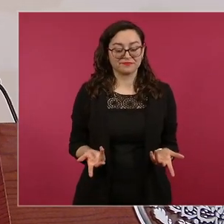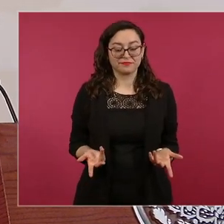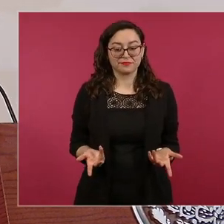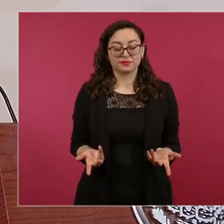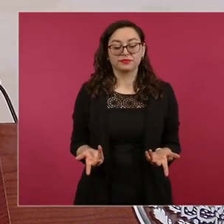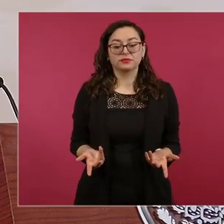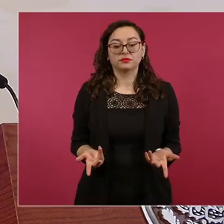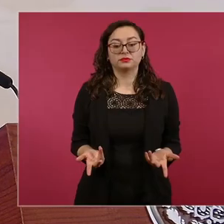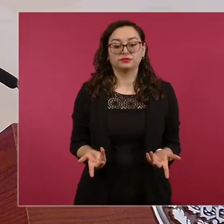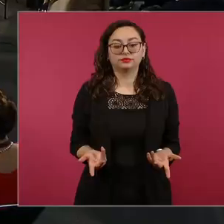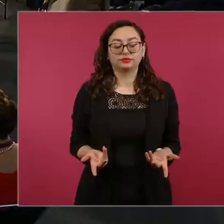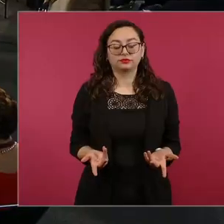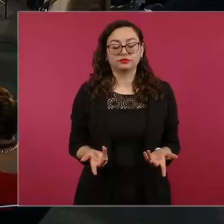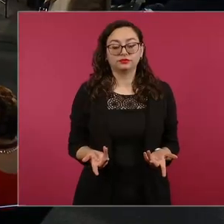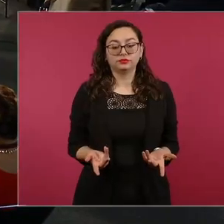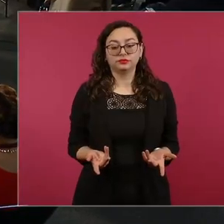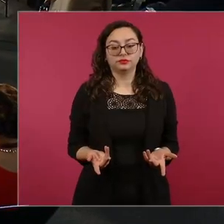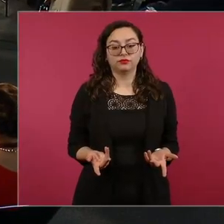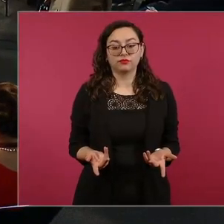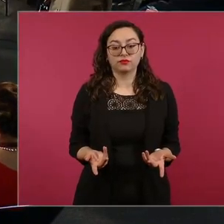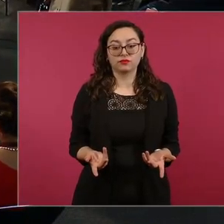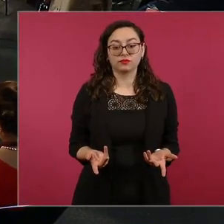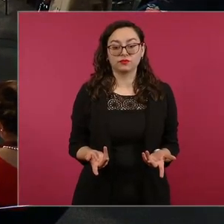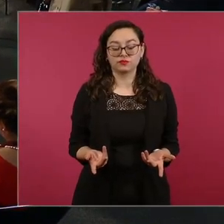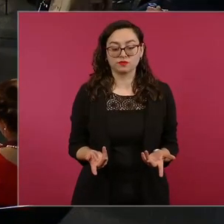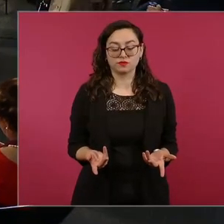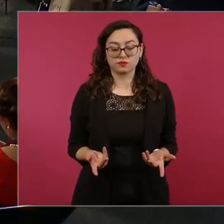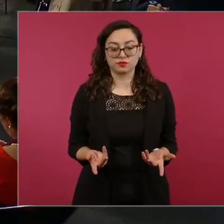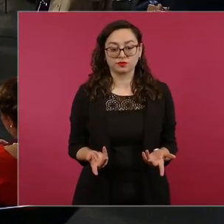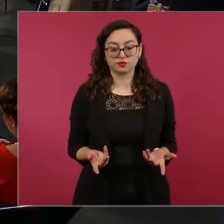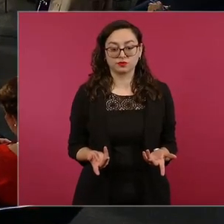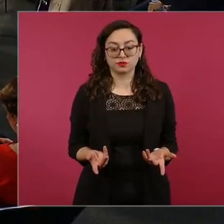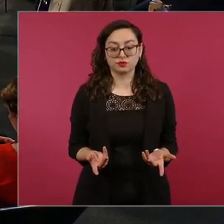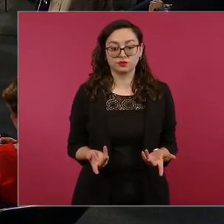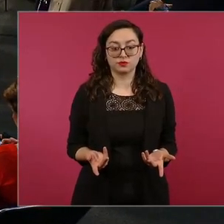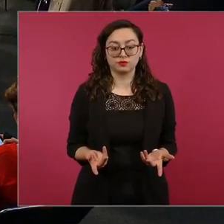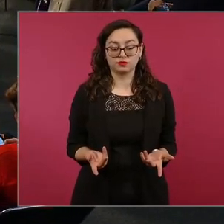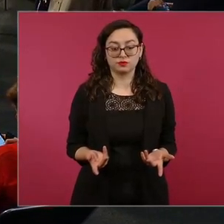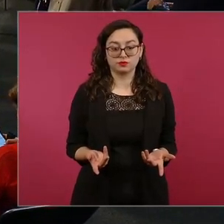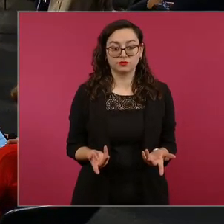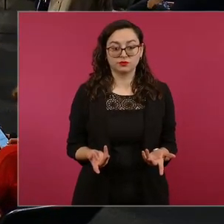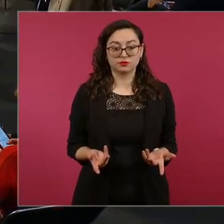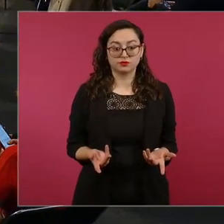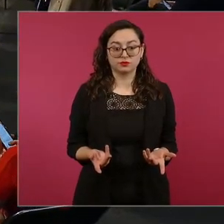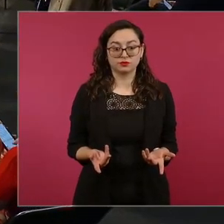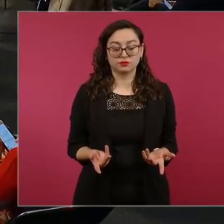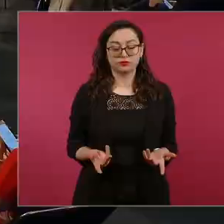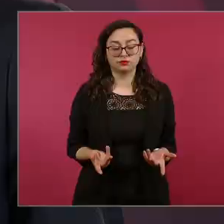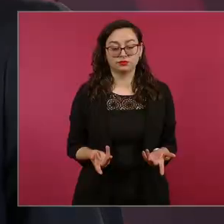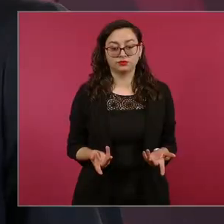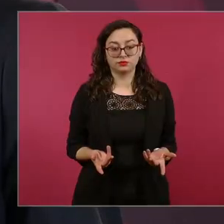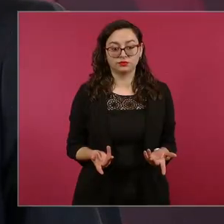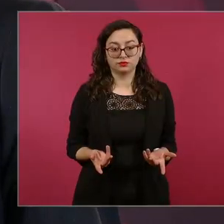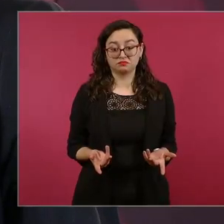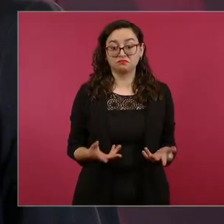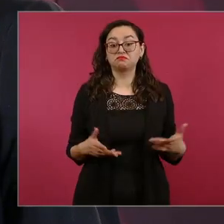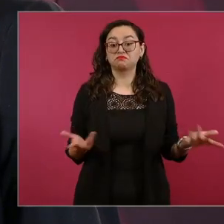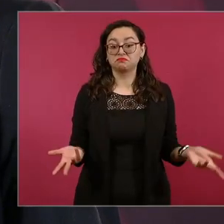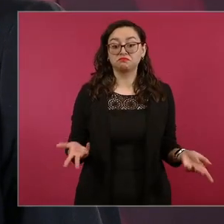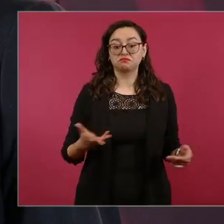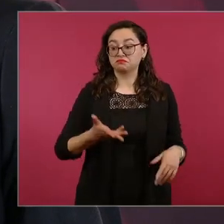no se informaba al pueblo